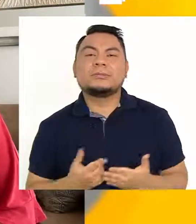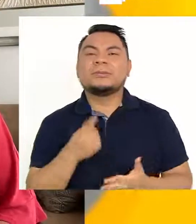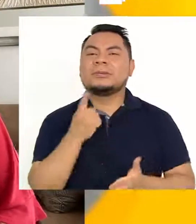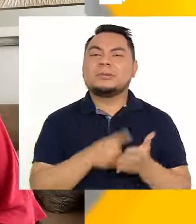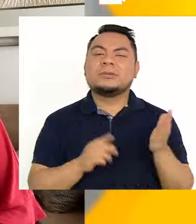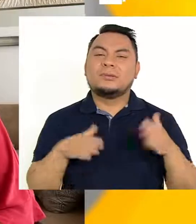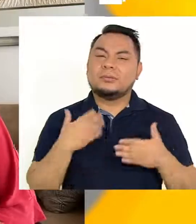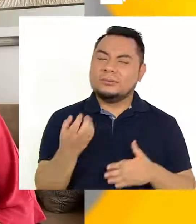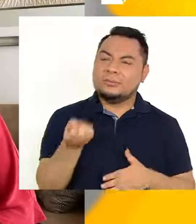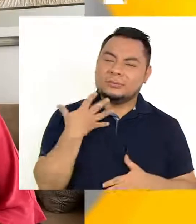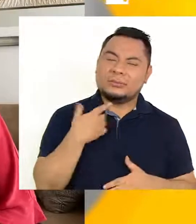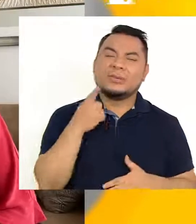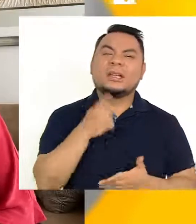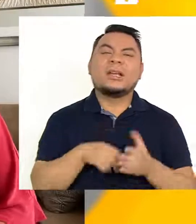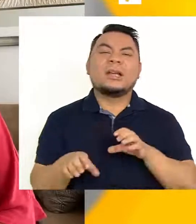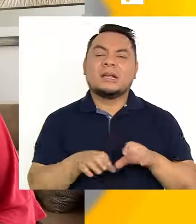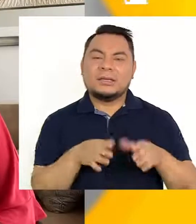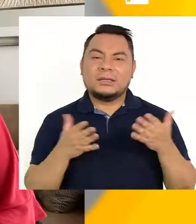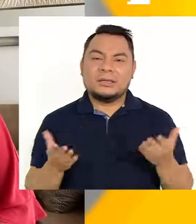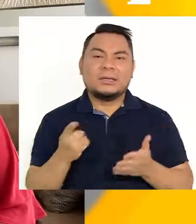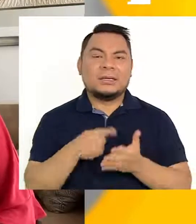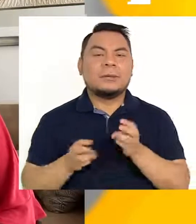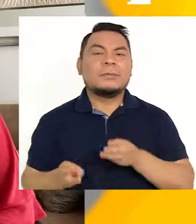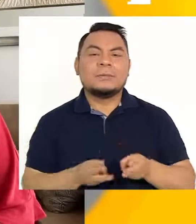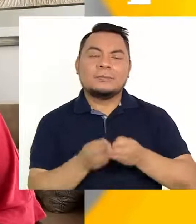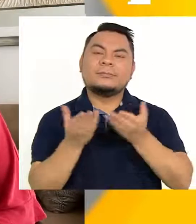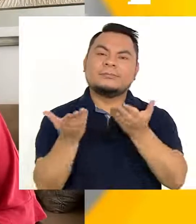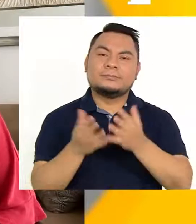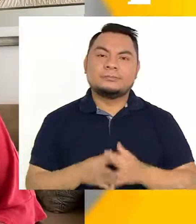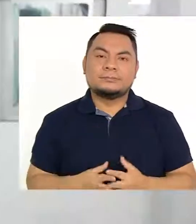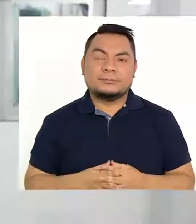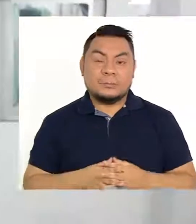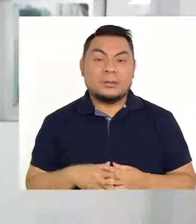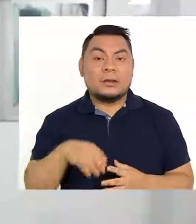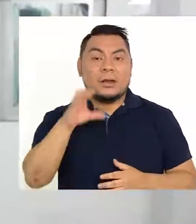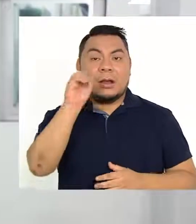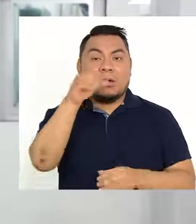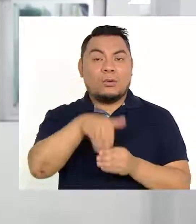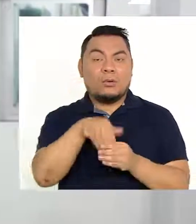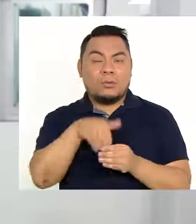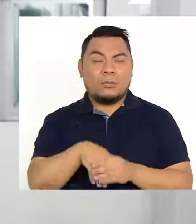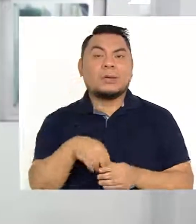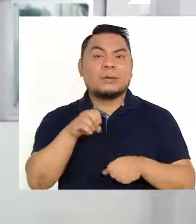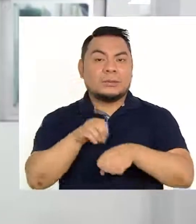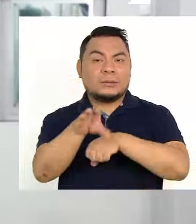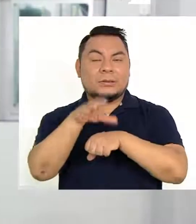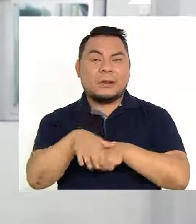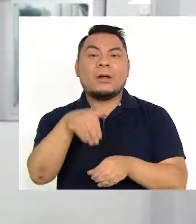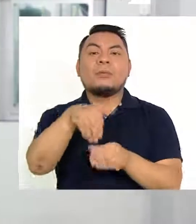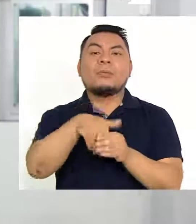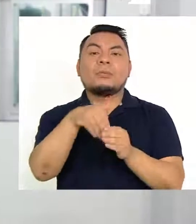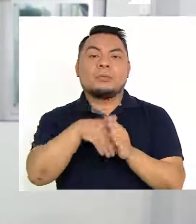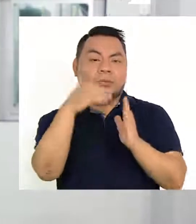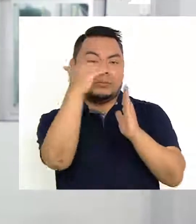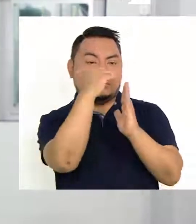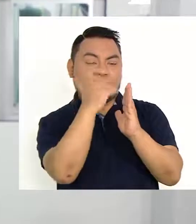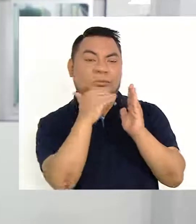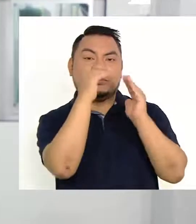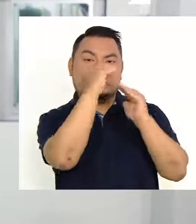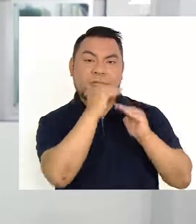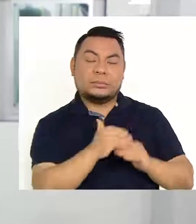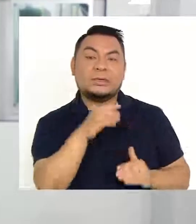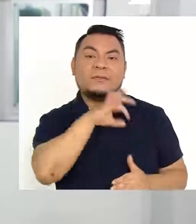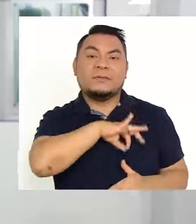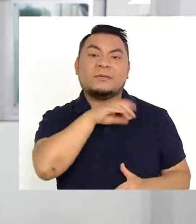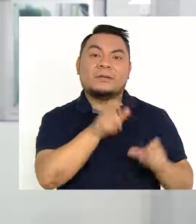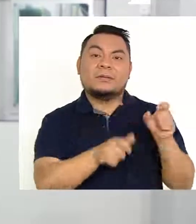discapacidad, ¿qué nos puedes decir? ¿Qué están haciendo? ¿Qué medidas están tomando? La OMPE recomienda el voto escalonado, que beneficia a las